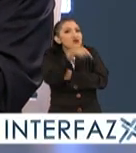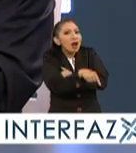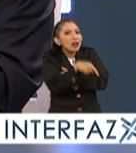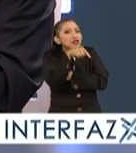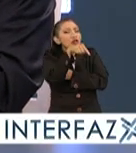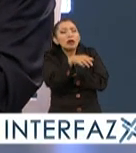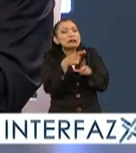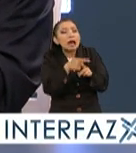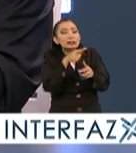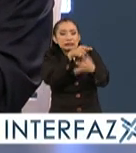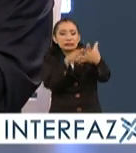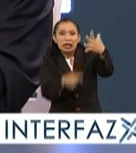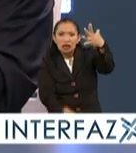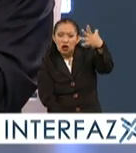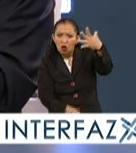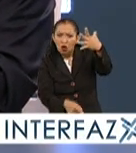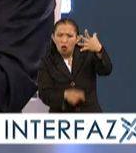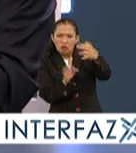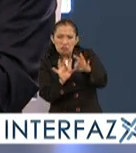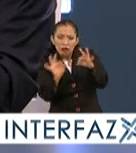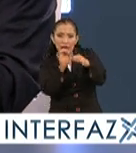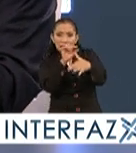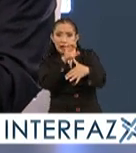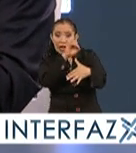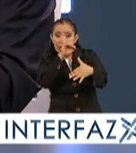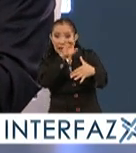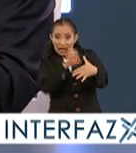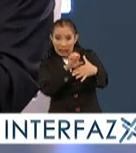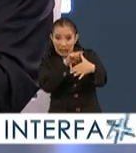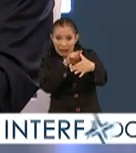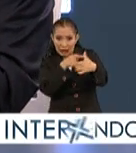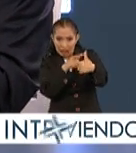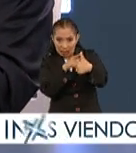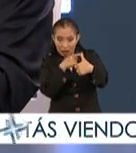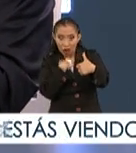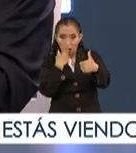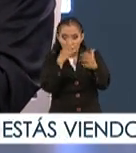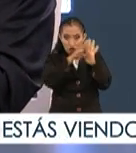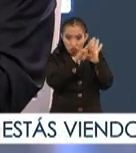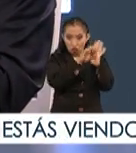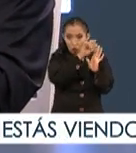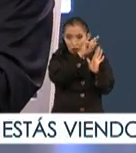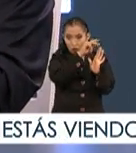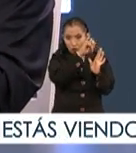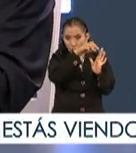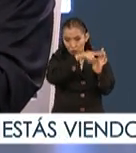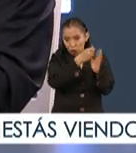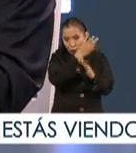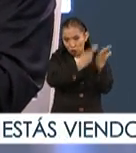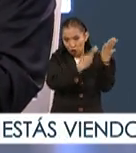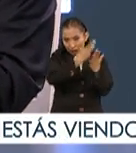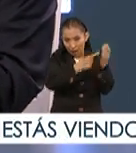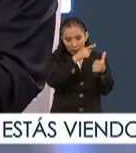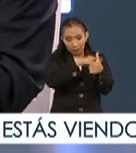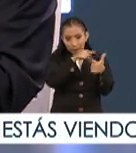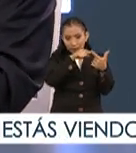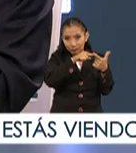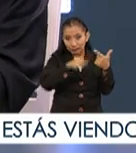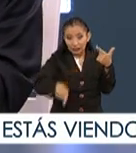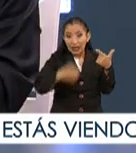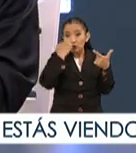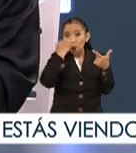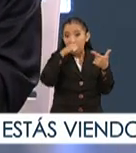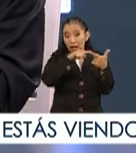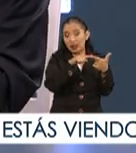tiene que ver con 5 ejes fundamentales. El eje del que hemos estado hablando, el currículum, los nuevos planes y programas. El eje de